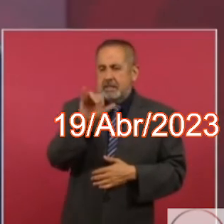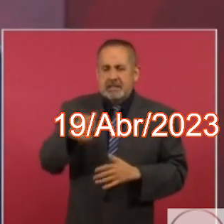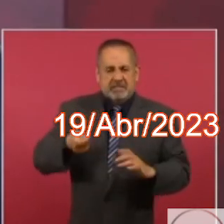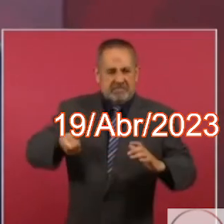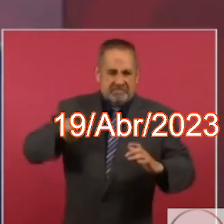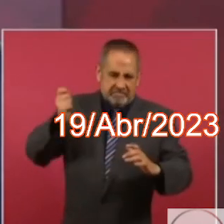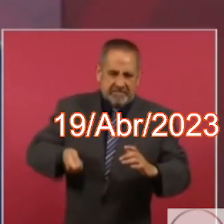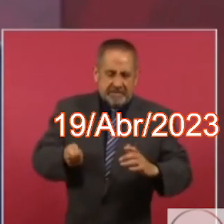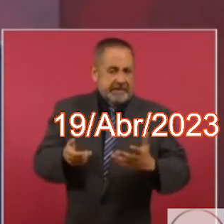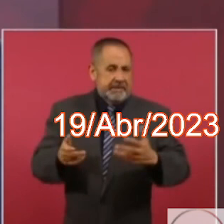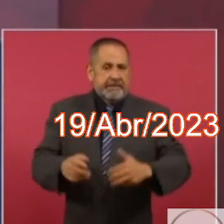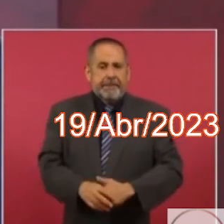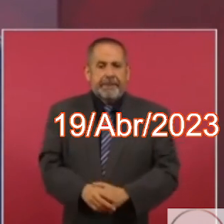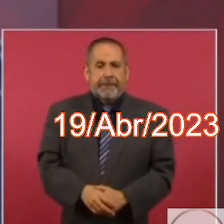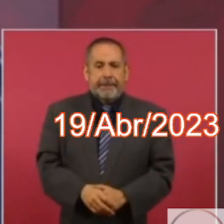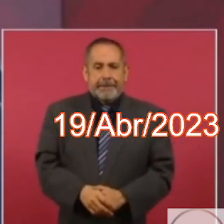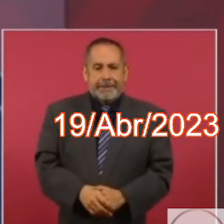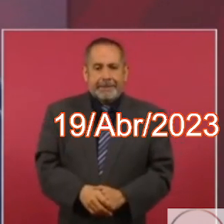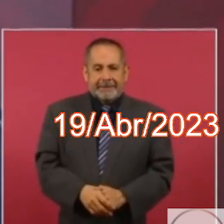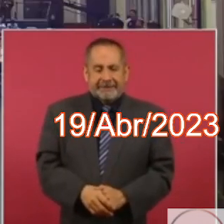ministros de la Corte.